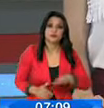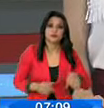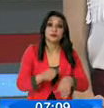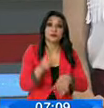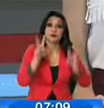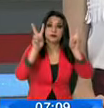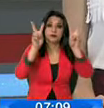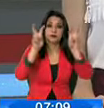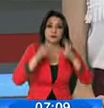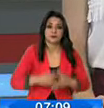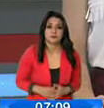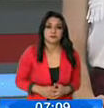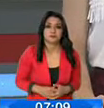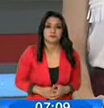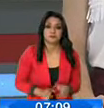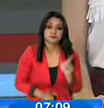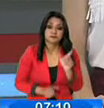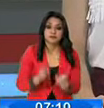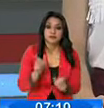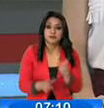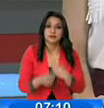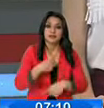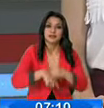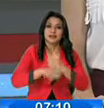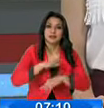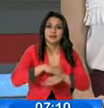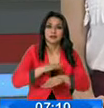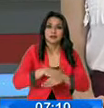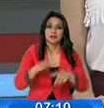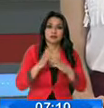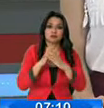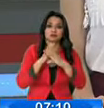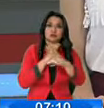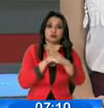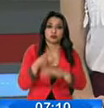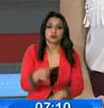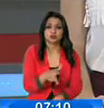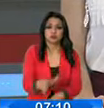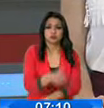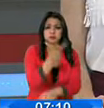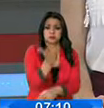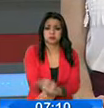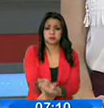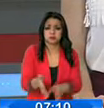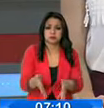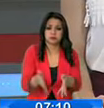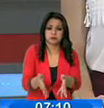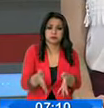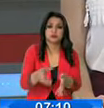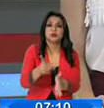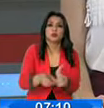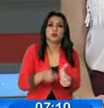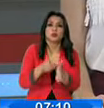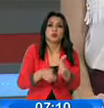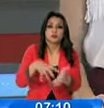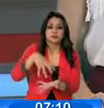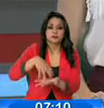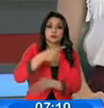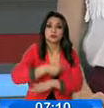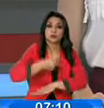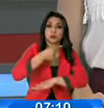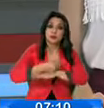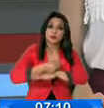Además, les contamos que varias personas resultaron heridas tras el volcamiento de un bus interprovincial que cubría la ruta Yaguachi-Durán en la provincia del Guayas.